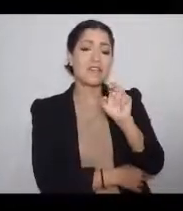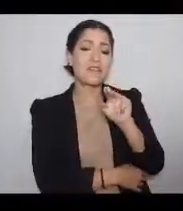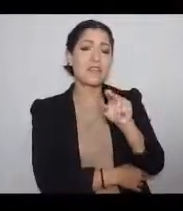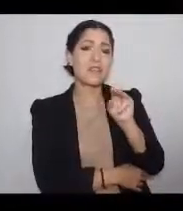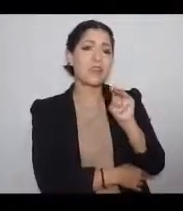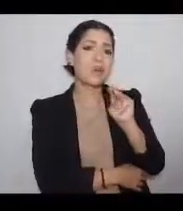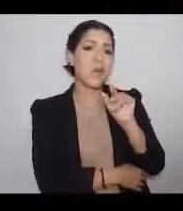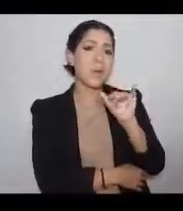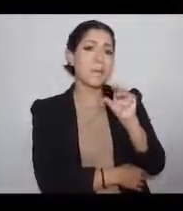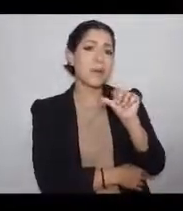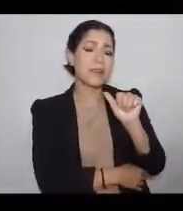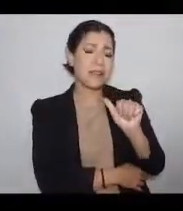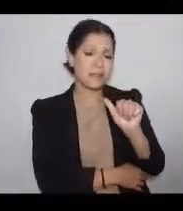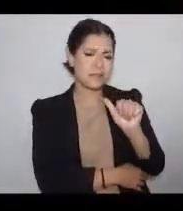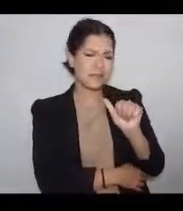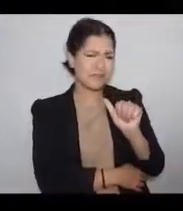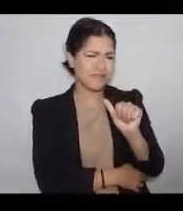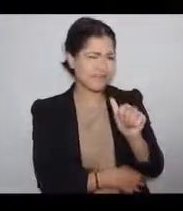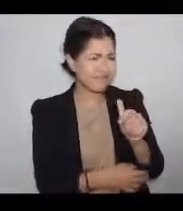Fenómena.